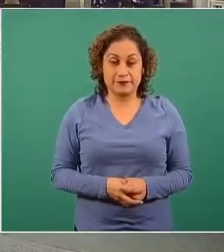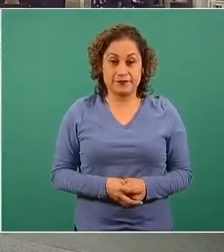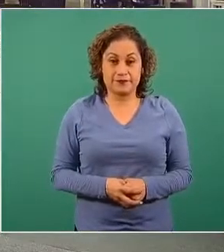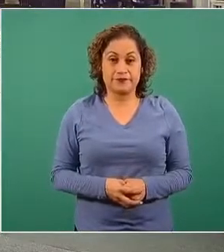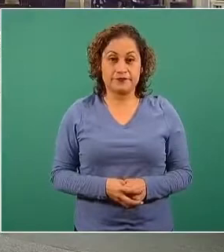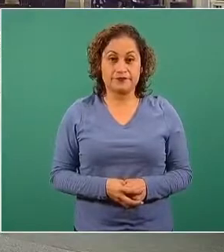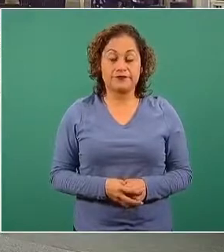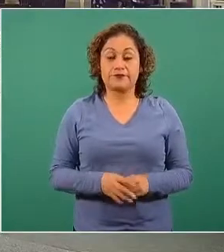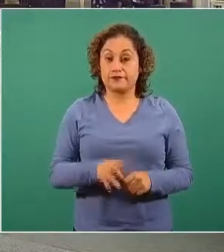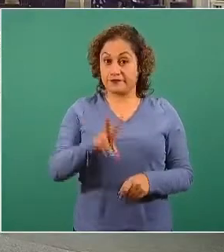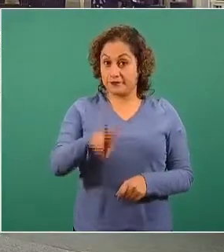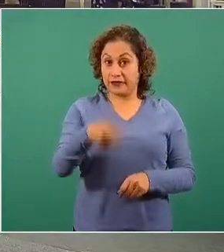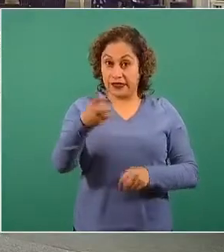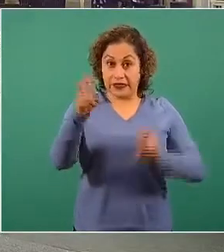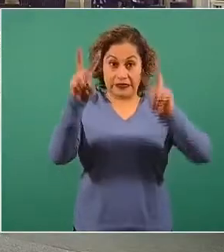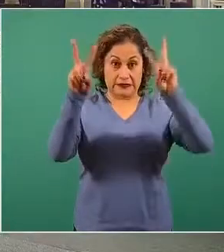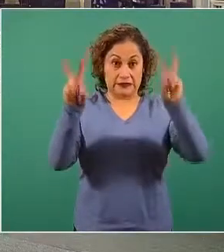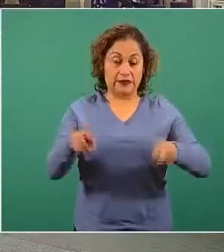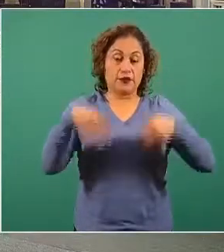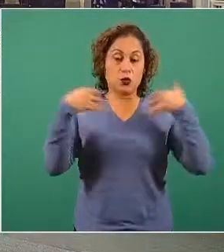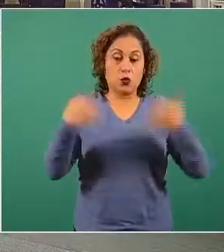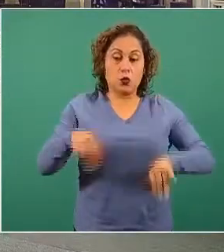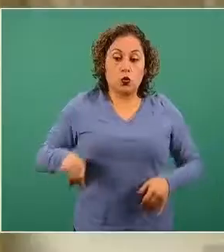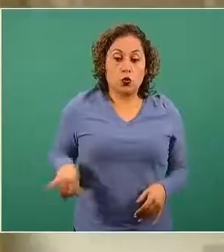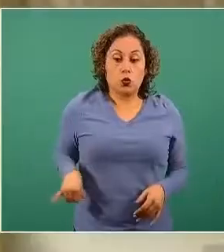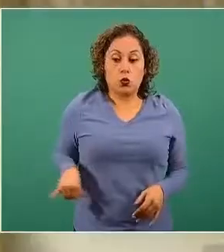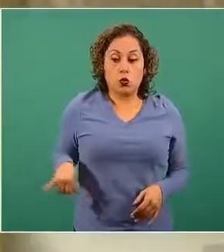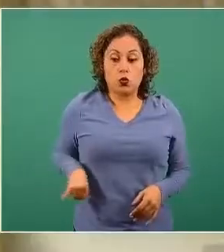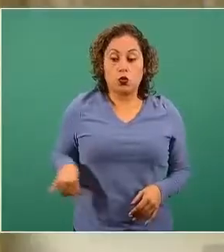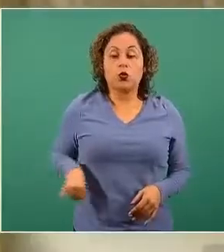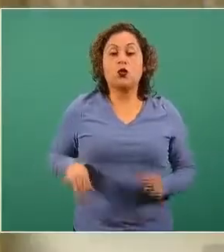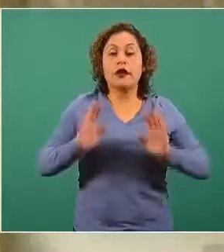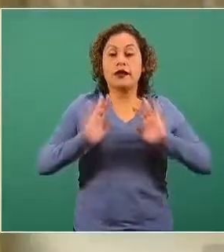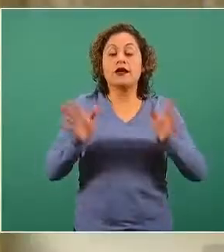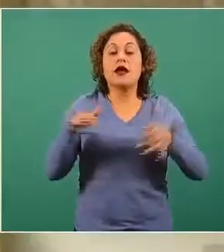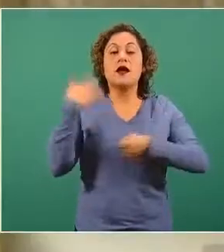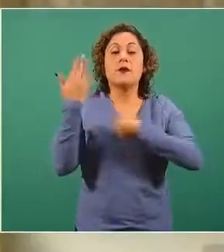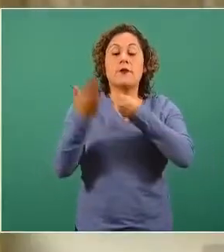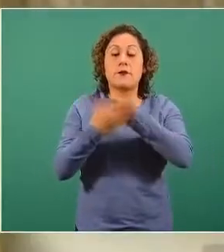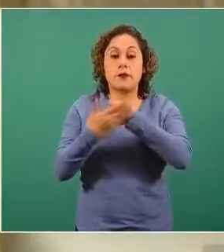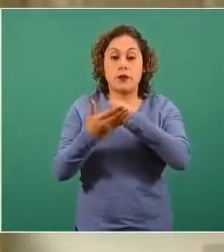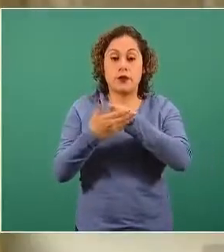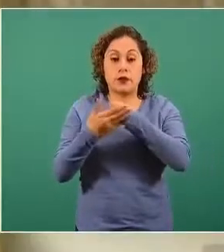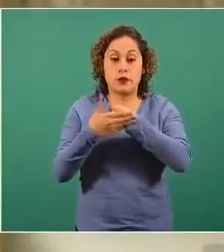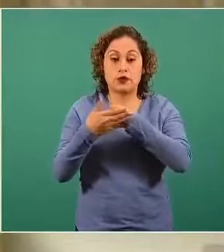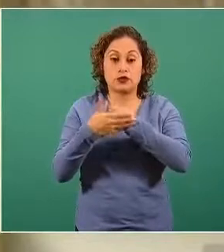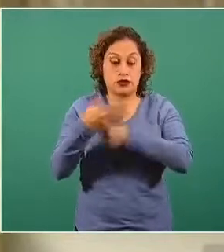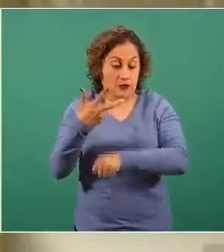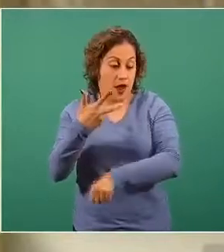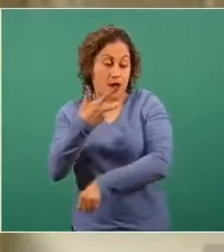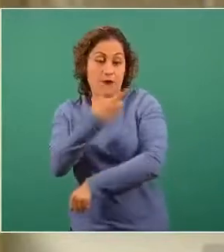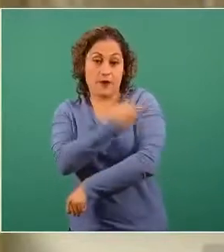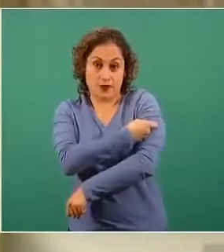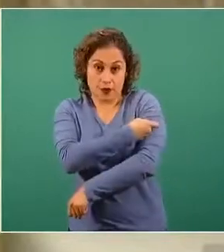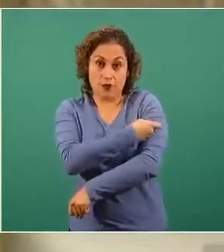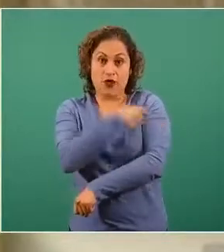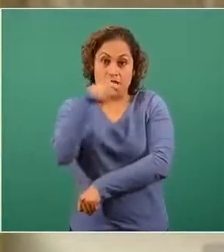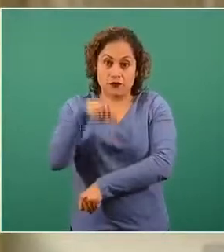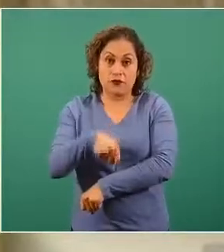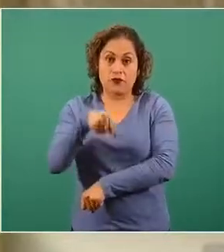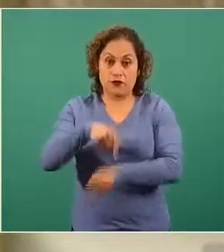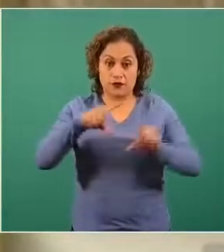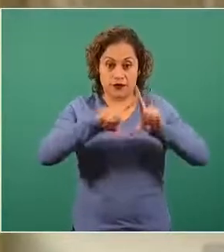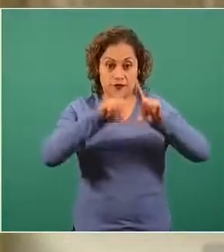Este tema es bastante interesante, ya viene esta vacunación aquí en varias partes de la República Mexicana,